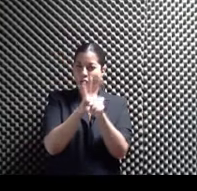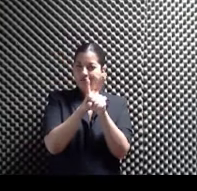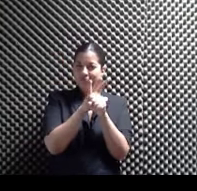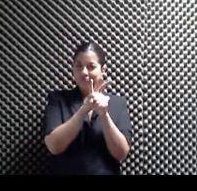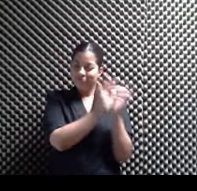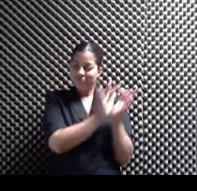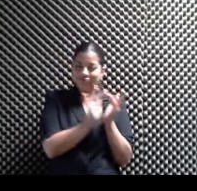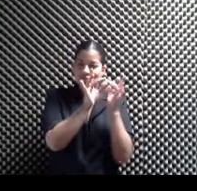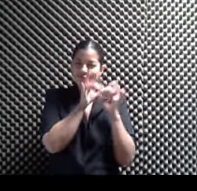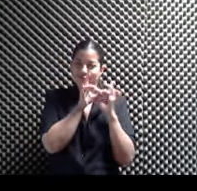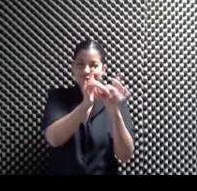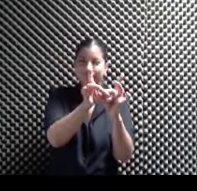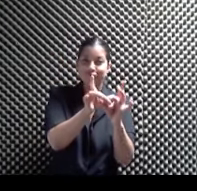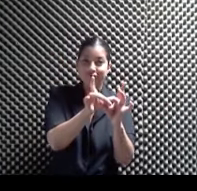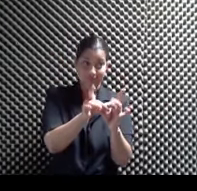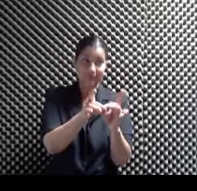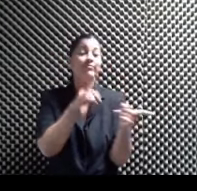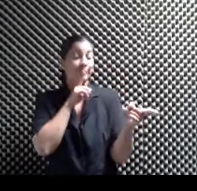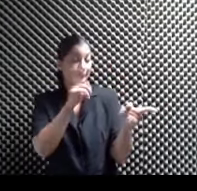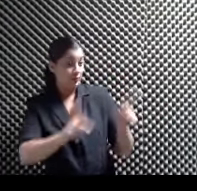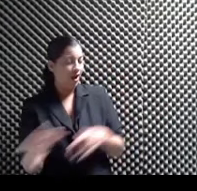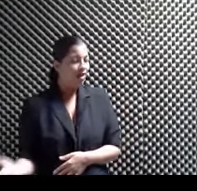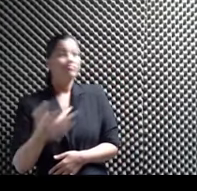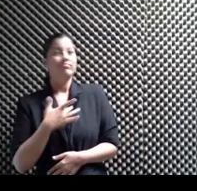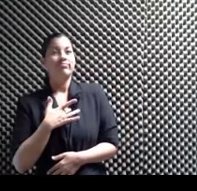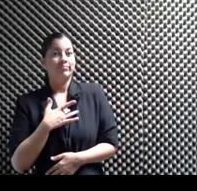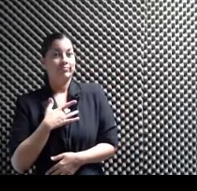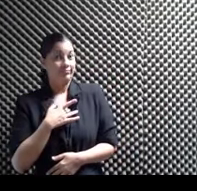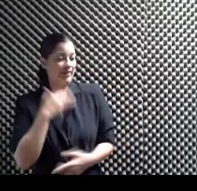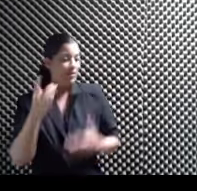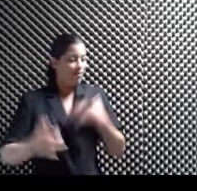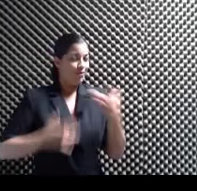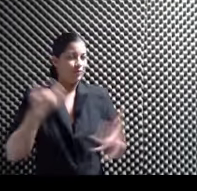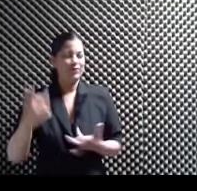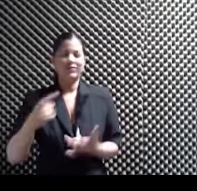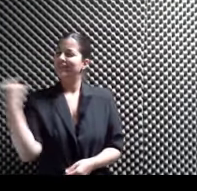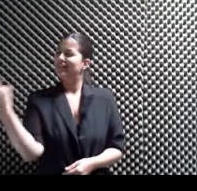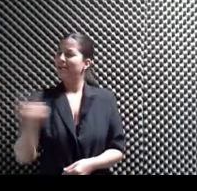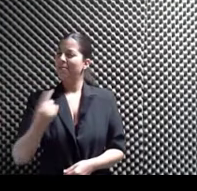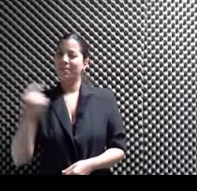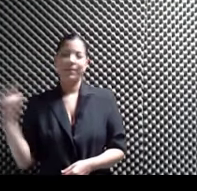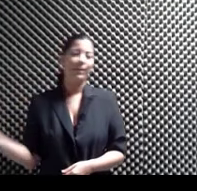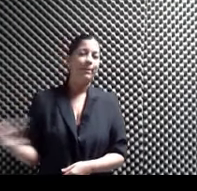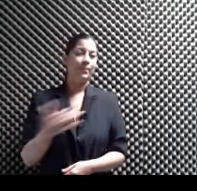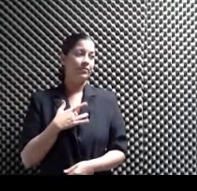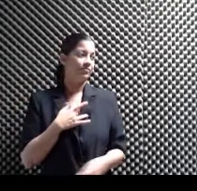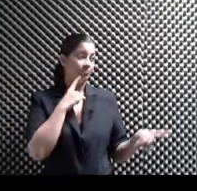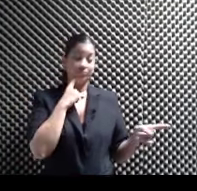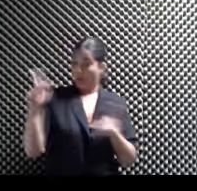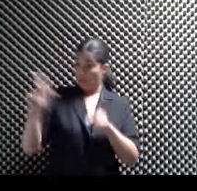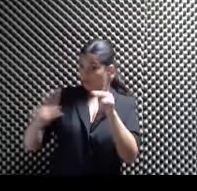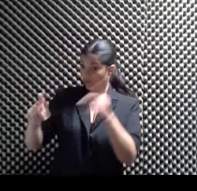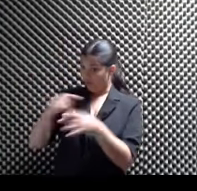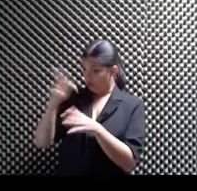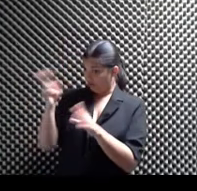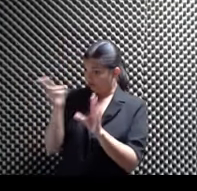eso llega gente Vamos a está conectado En emoción Eso siempre llega Las personas que componen El grupo Por favor